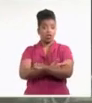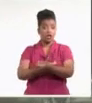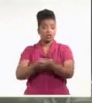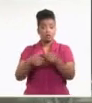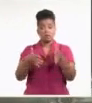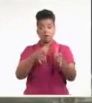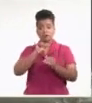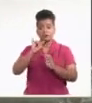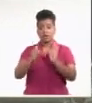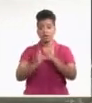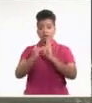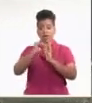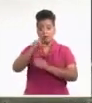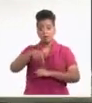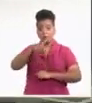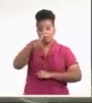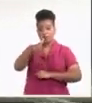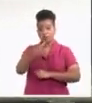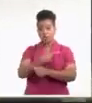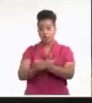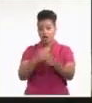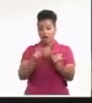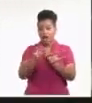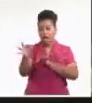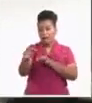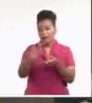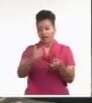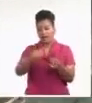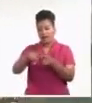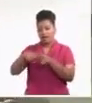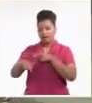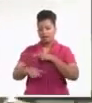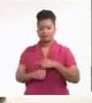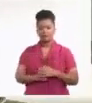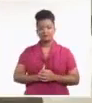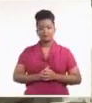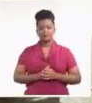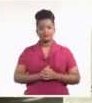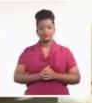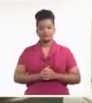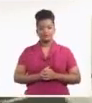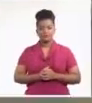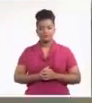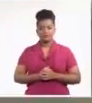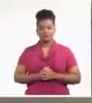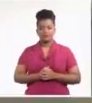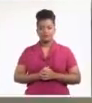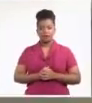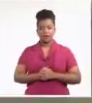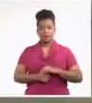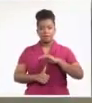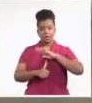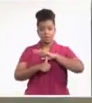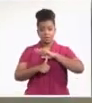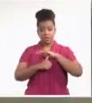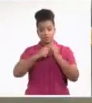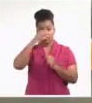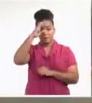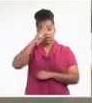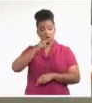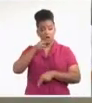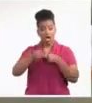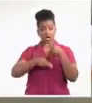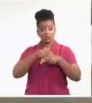cerca de 6 millones de pesos. El presidente de México, el presidente López Obrador, dispuso